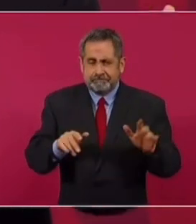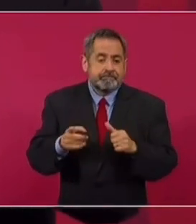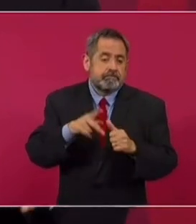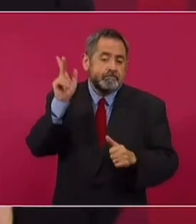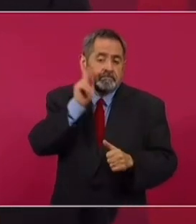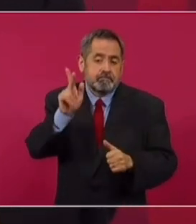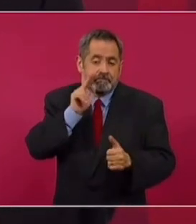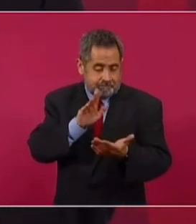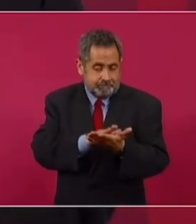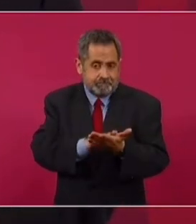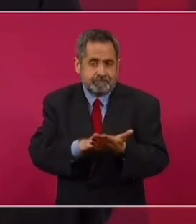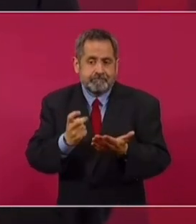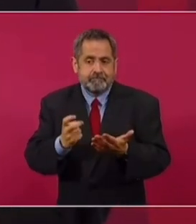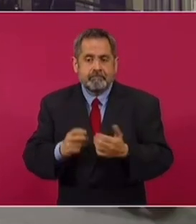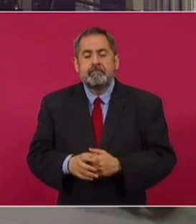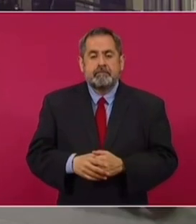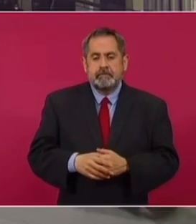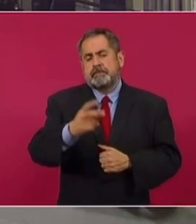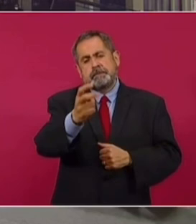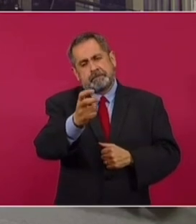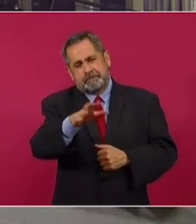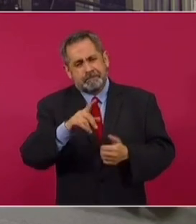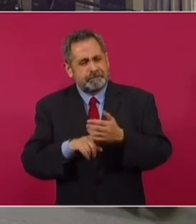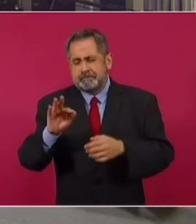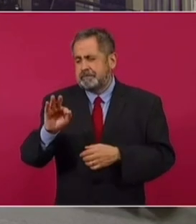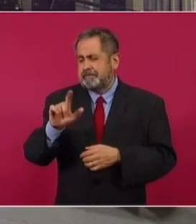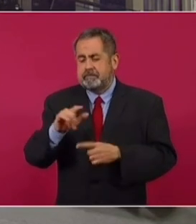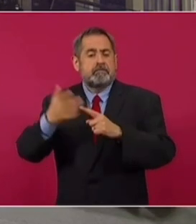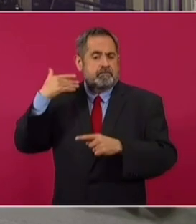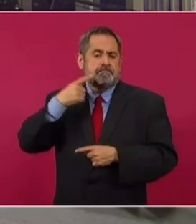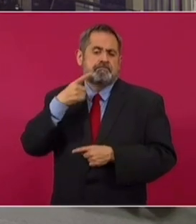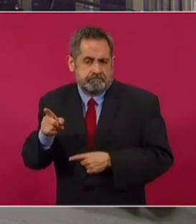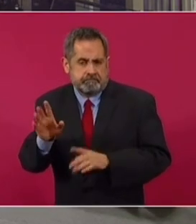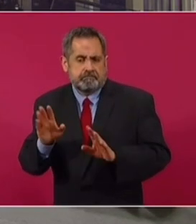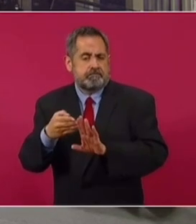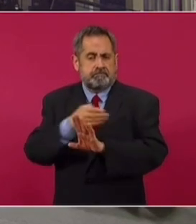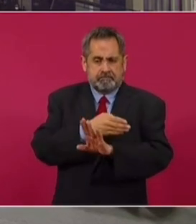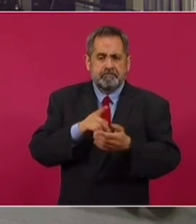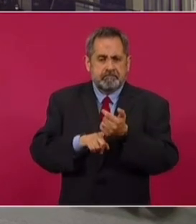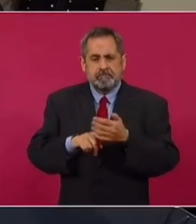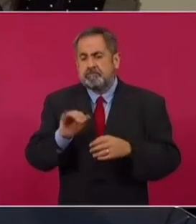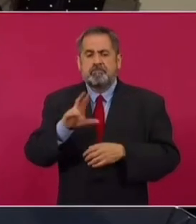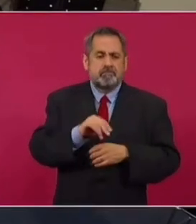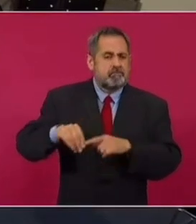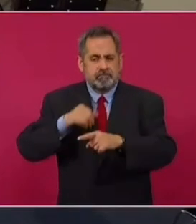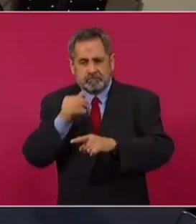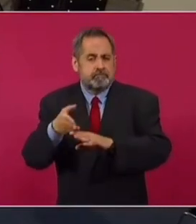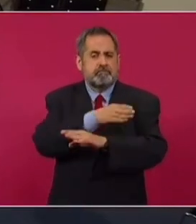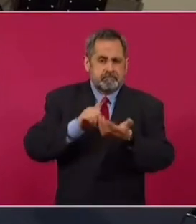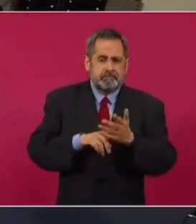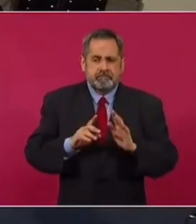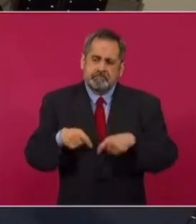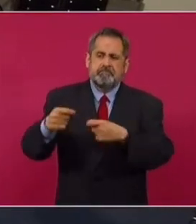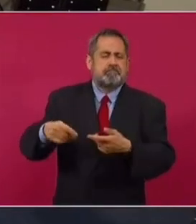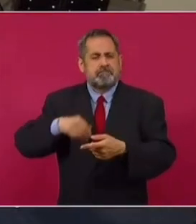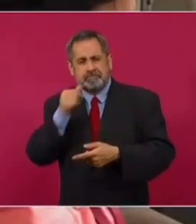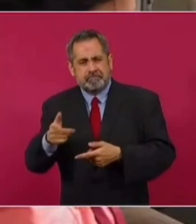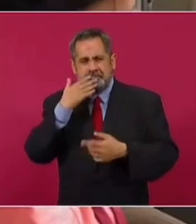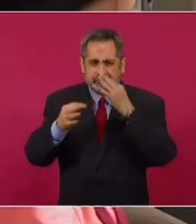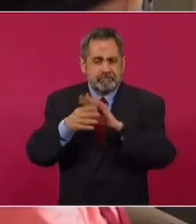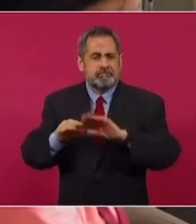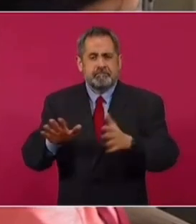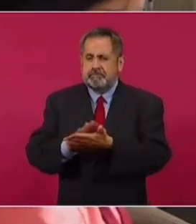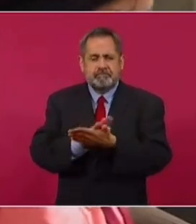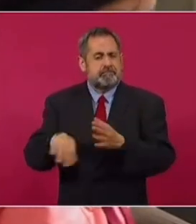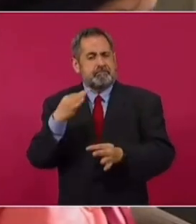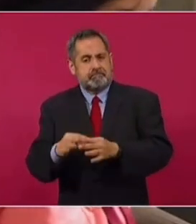que presentar pruebas. Precisamente por ese hecho, bueno, en el caso de Félix Salgado, pues es que sí había denuncias. Justo antes de que se dijera si era inocente o no, ya se le estaba dando por inocente. Parece que le vino bien la campaña